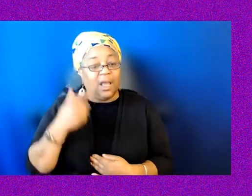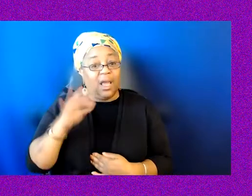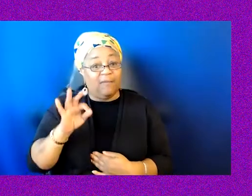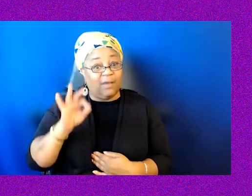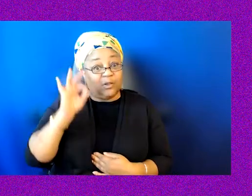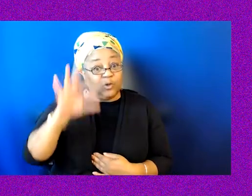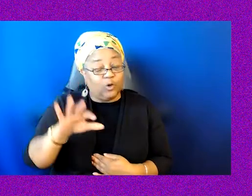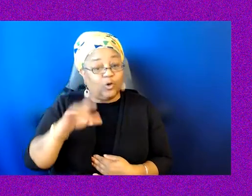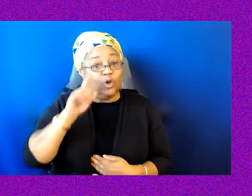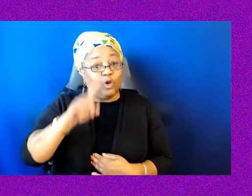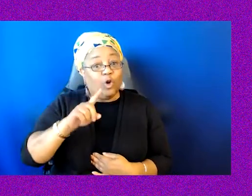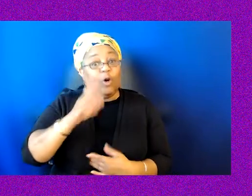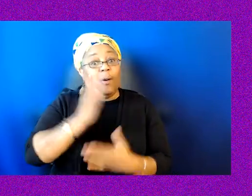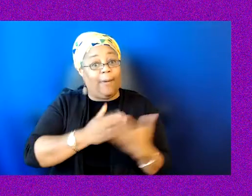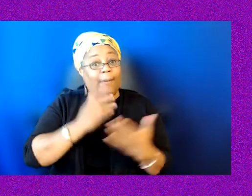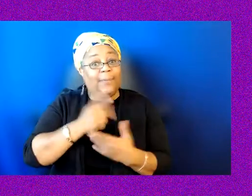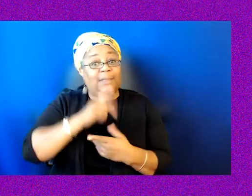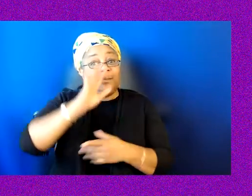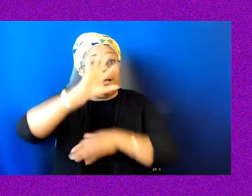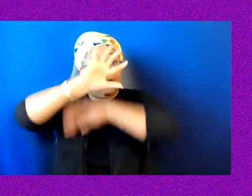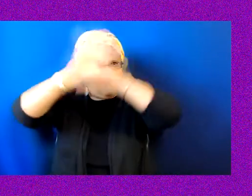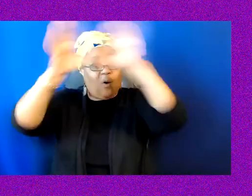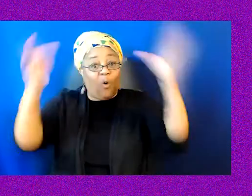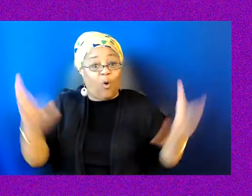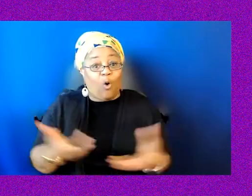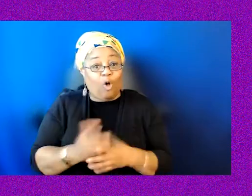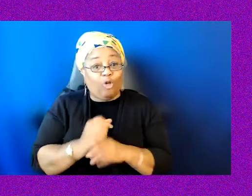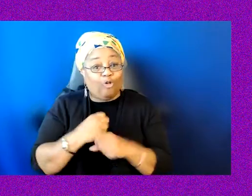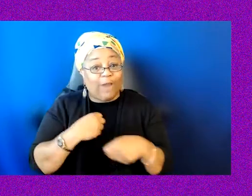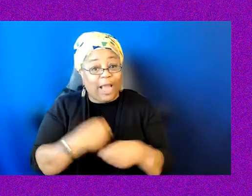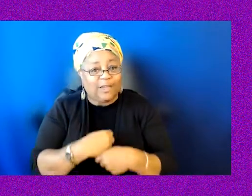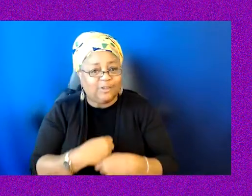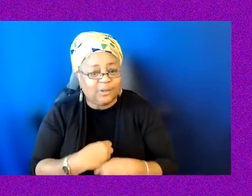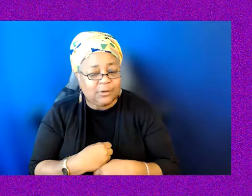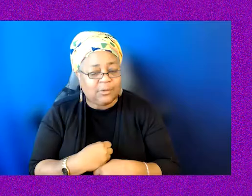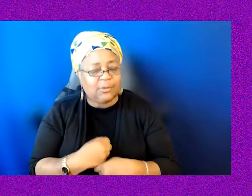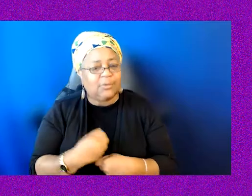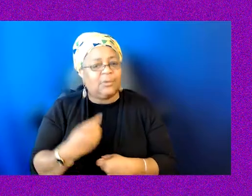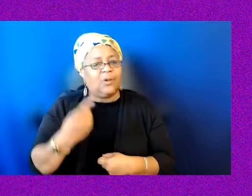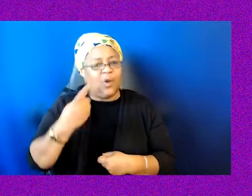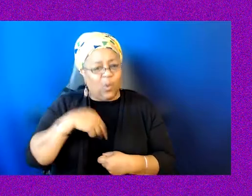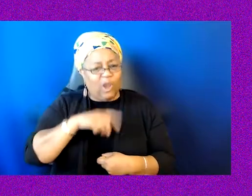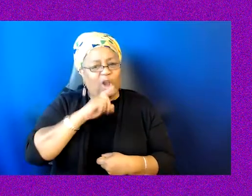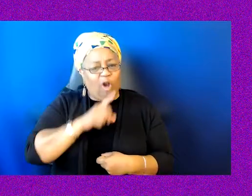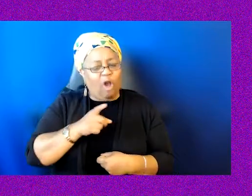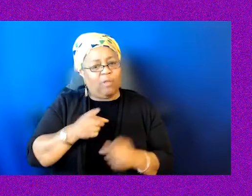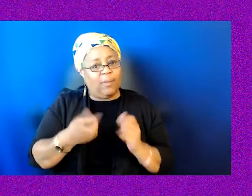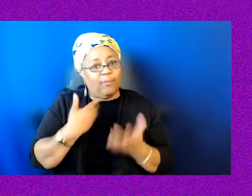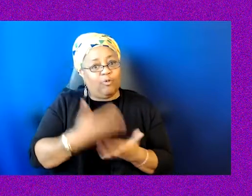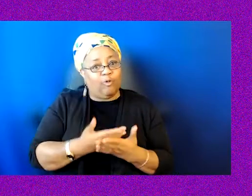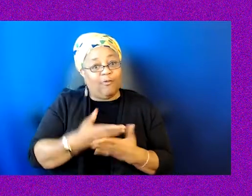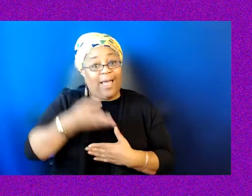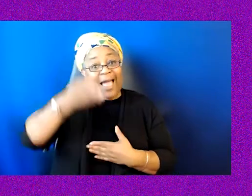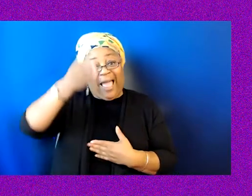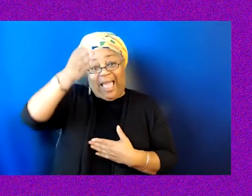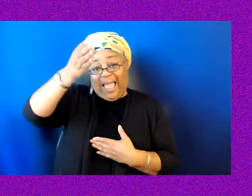dijera que usted es parte del cataclismo cósmico de toda creación? Somos